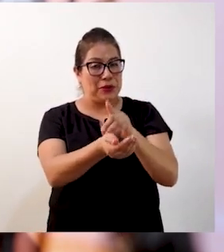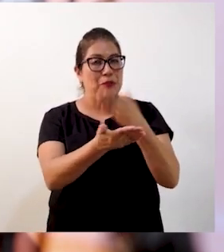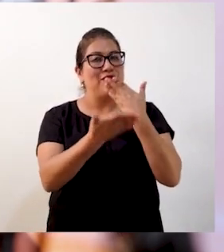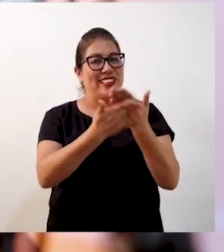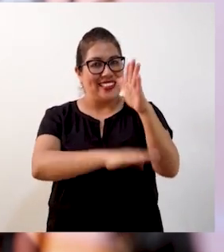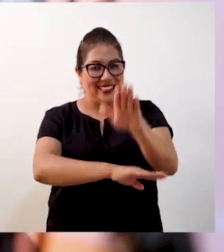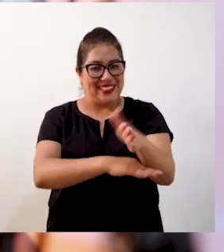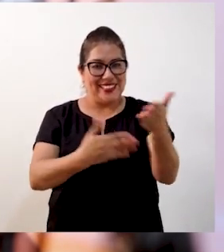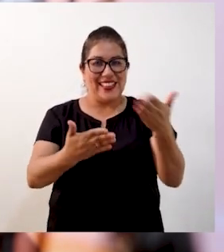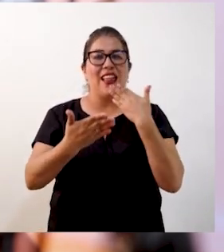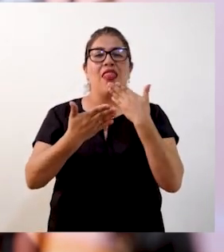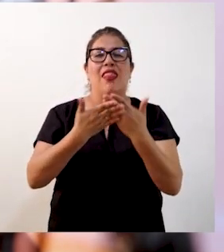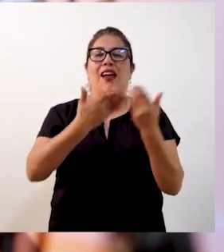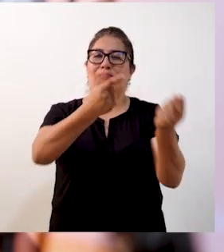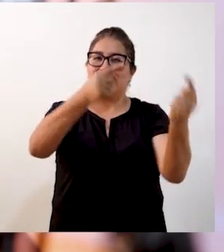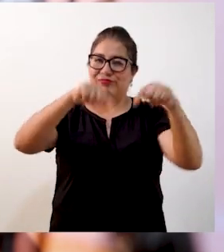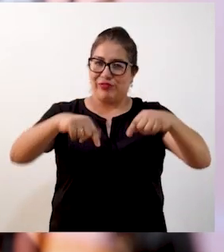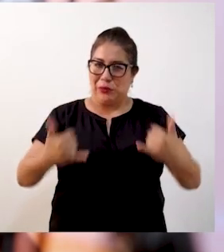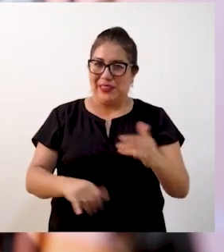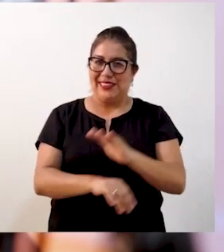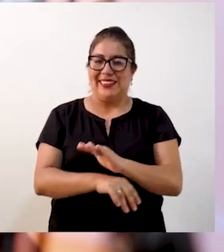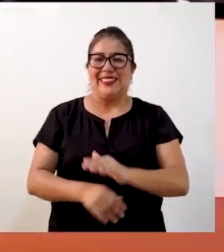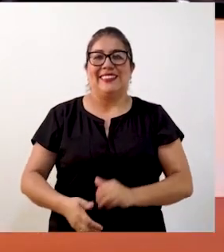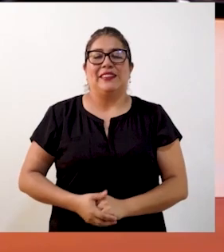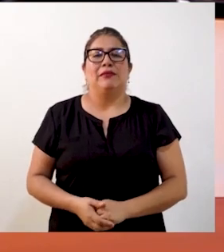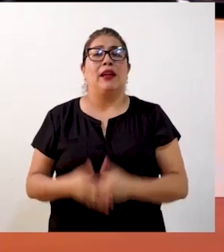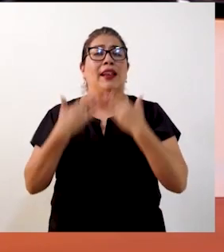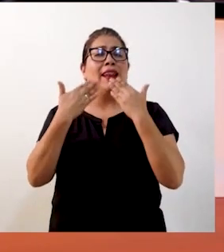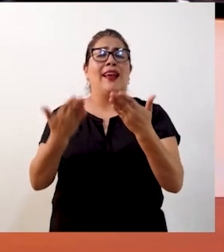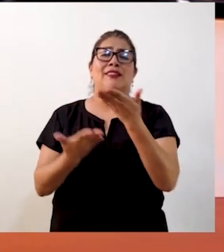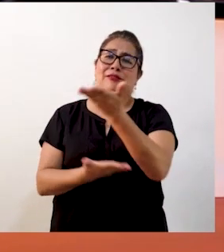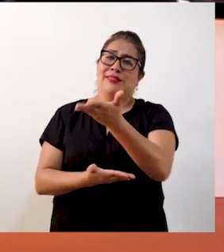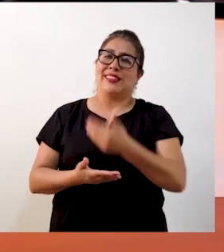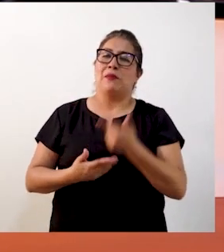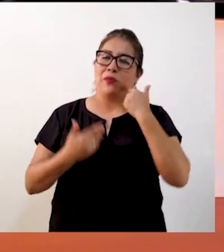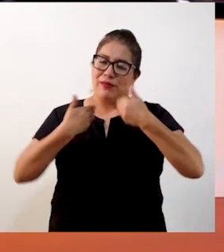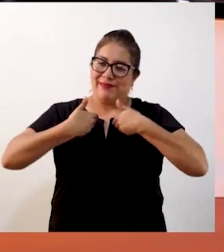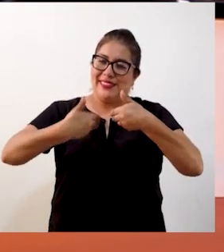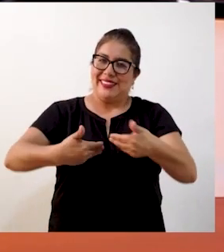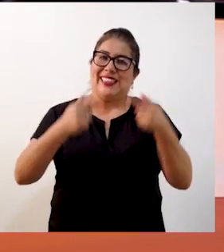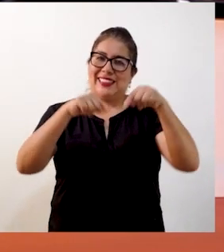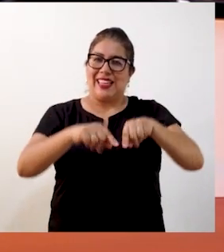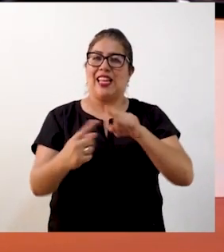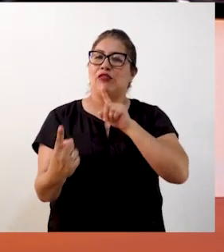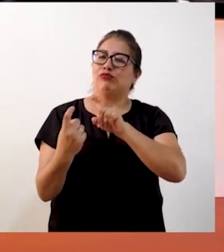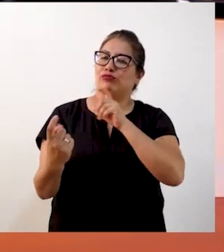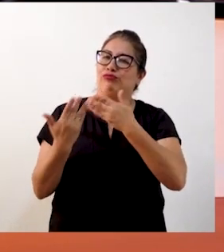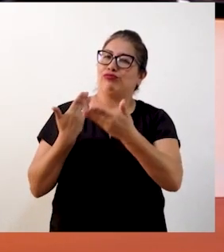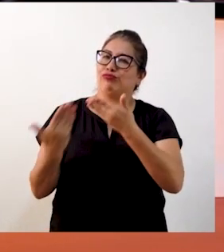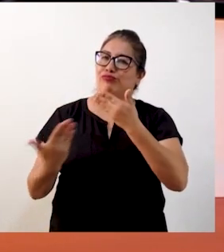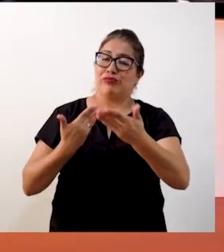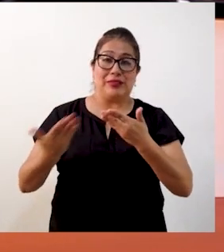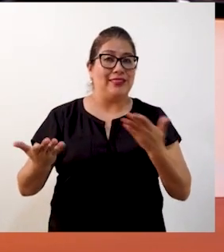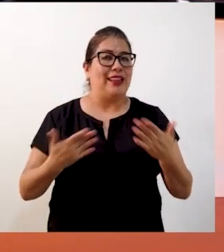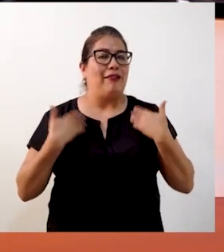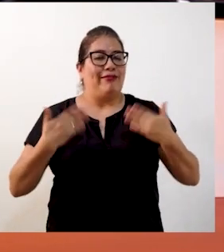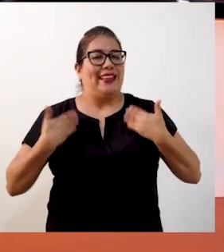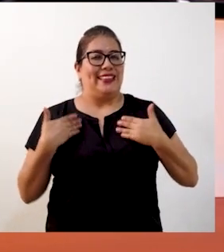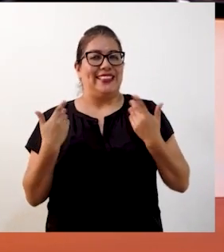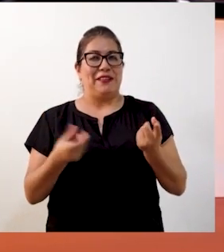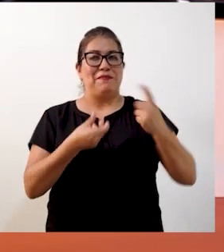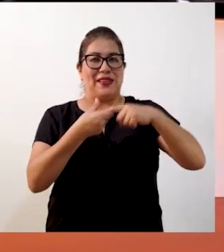Sandoval, buenas tardes. Gracias por estar con nosotros. A usted las gracias, don Enrique, por la invitación a esta entrevista y contento